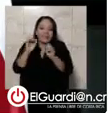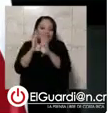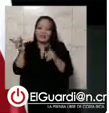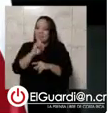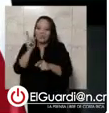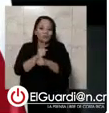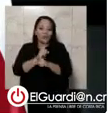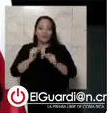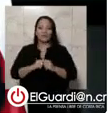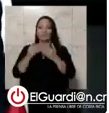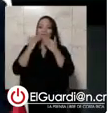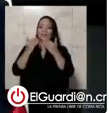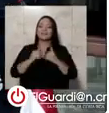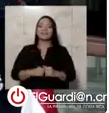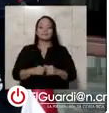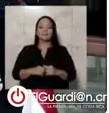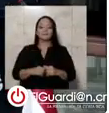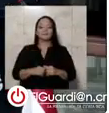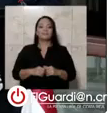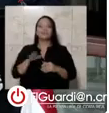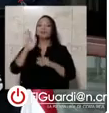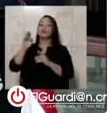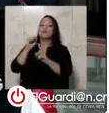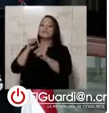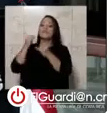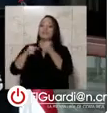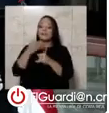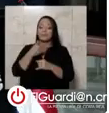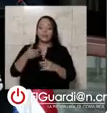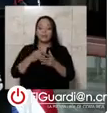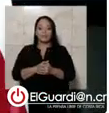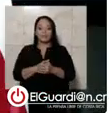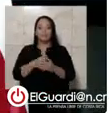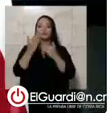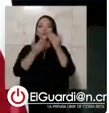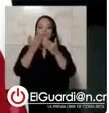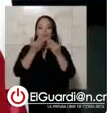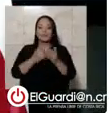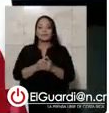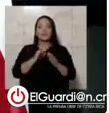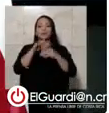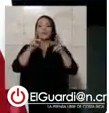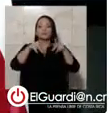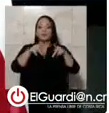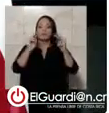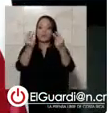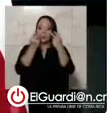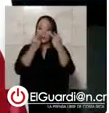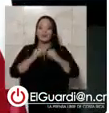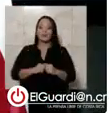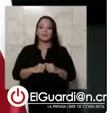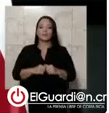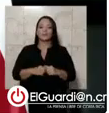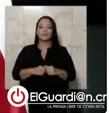es correcto. Muchas gracias. Estamos, don Arno. Su mensaje final, señor presidente. No, muchísimas gracias a las personas que se sintonizaron,